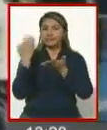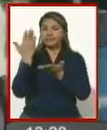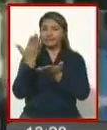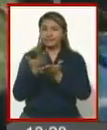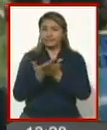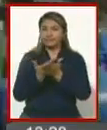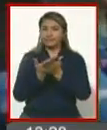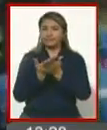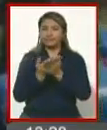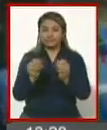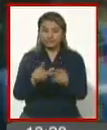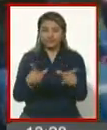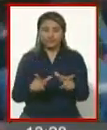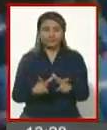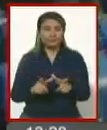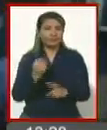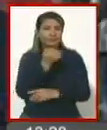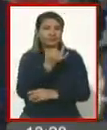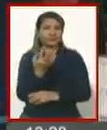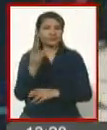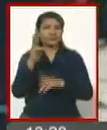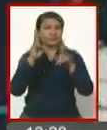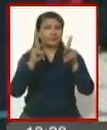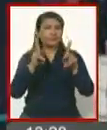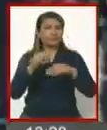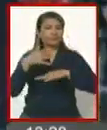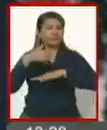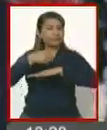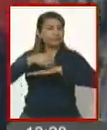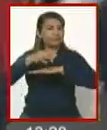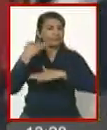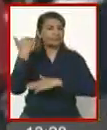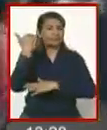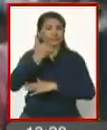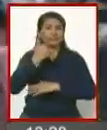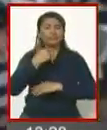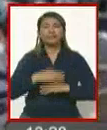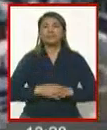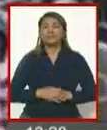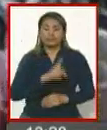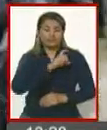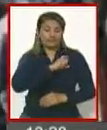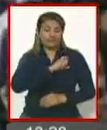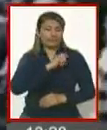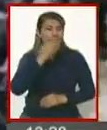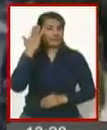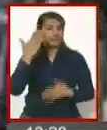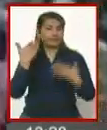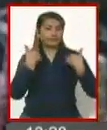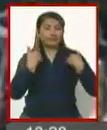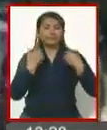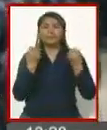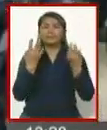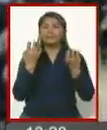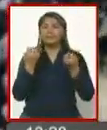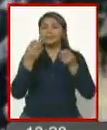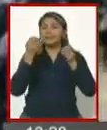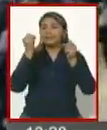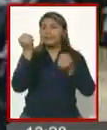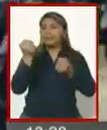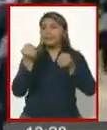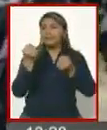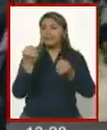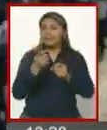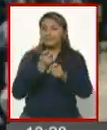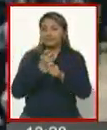desde aquella zona por parte de algunos comunarios que nos han logrado enviar. La policía todavía no tiene un dato exacto de cuántos motorizados